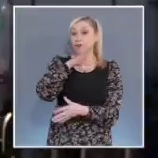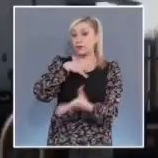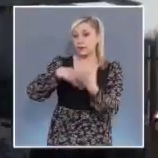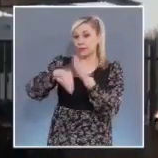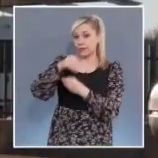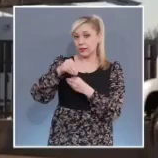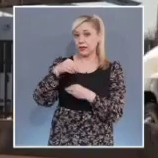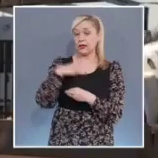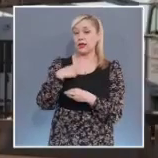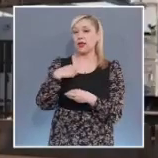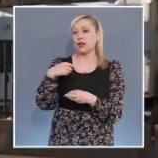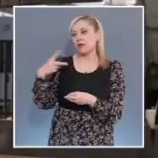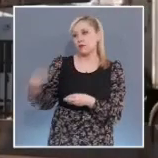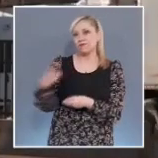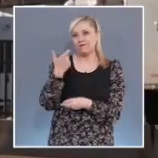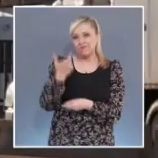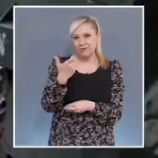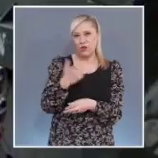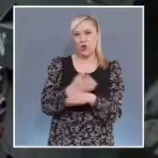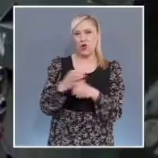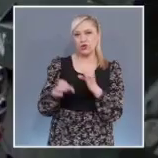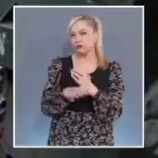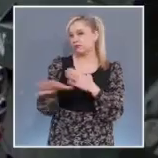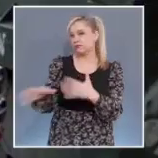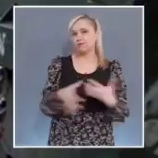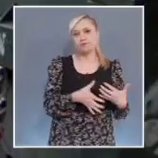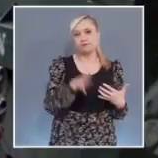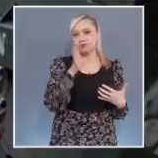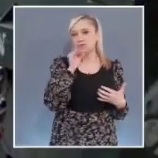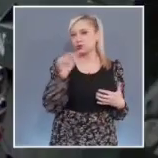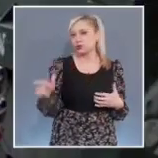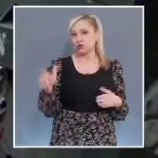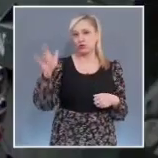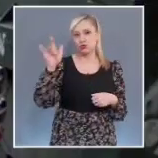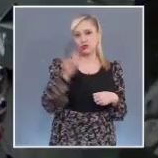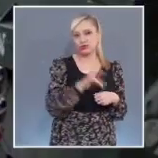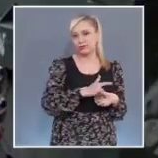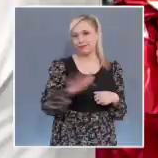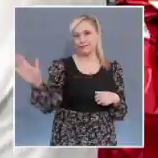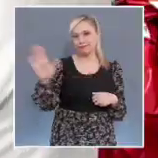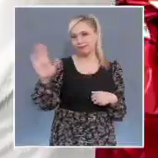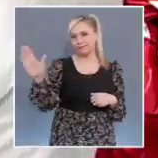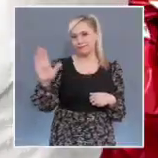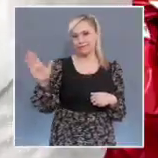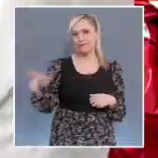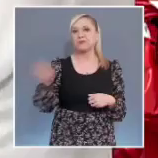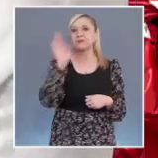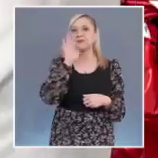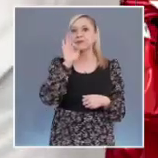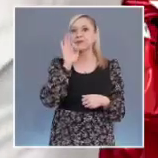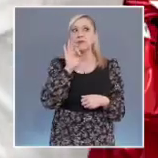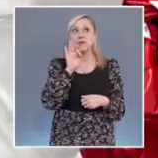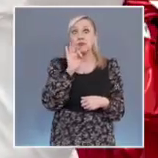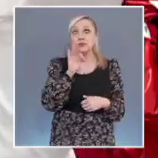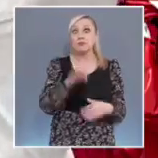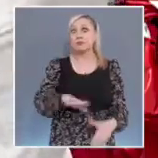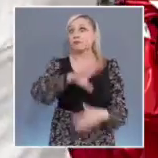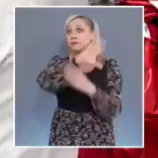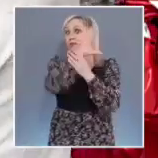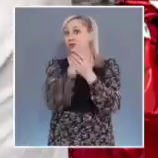permite asegurar o inmovilizar los bienes retenidos para evitar que el futuro demandado los pueda